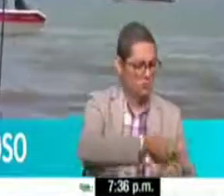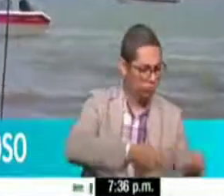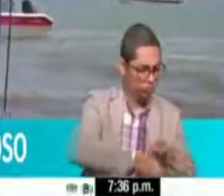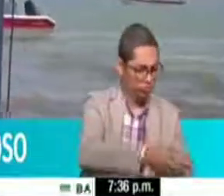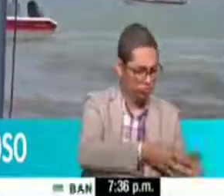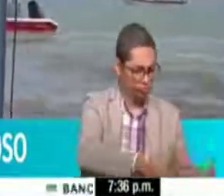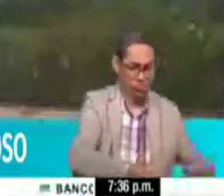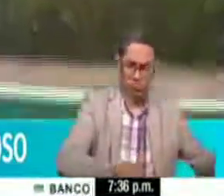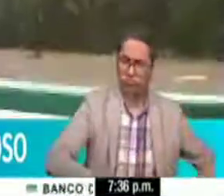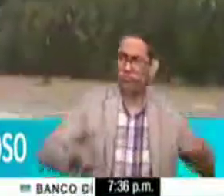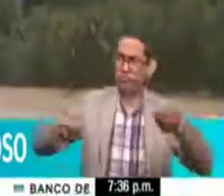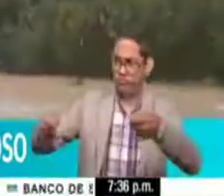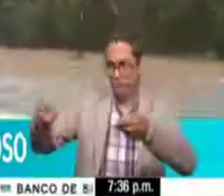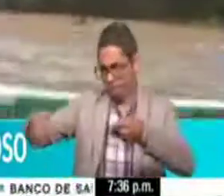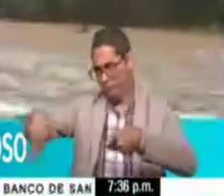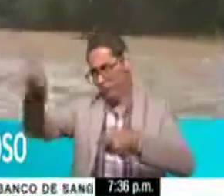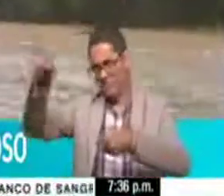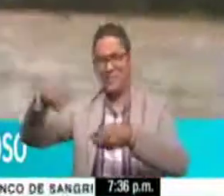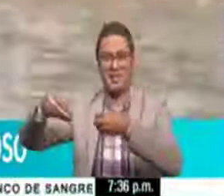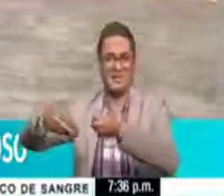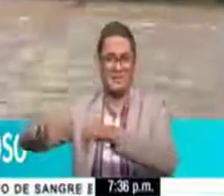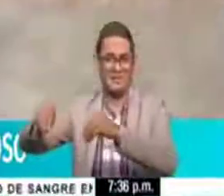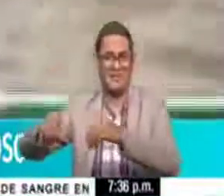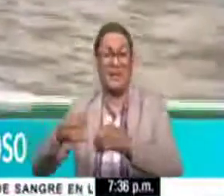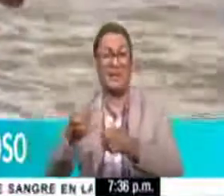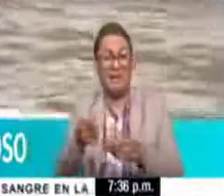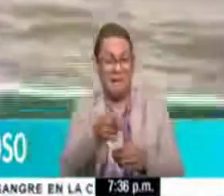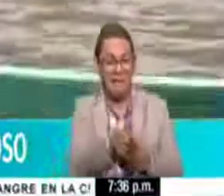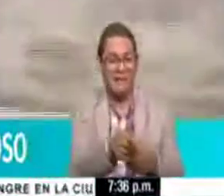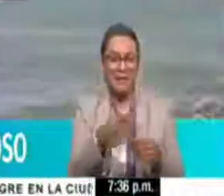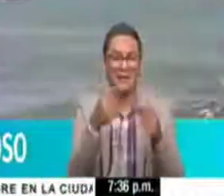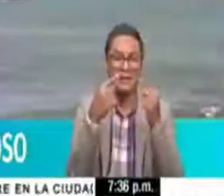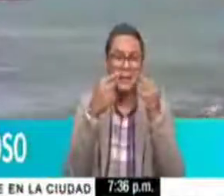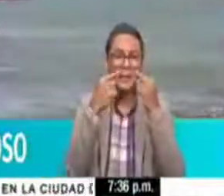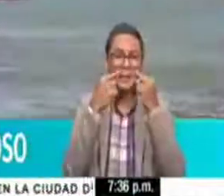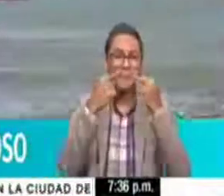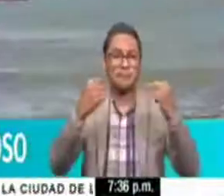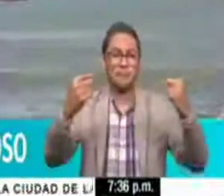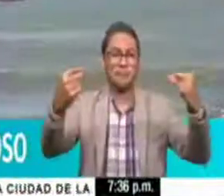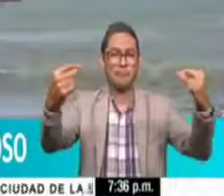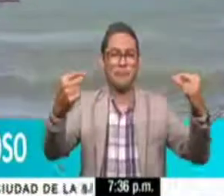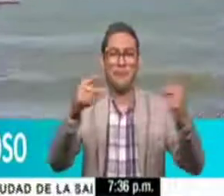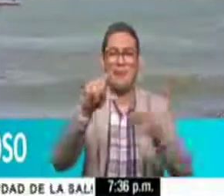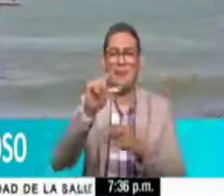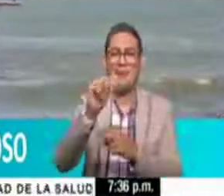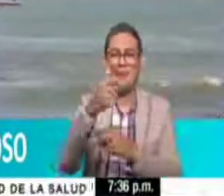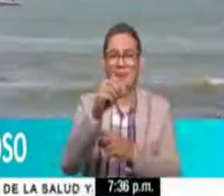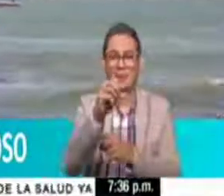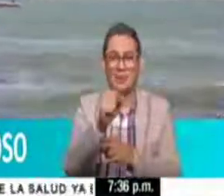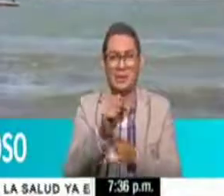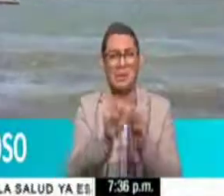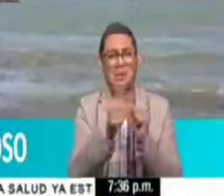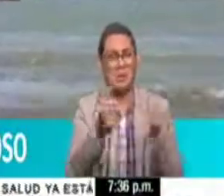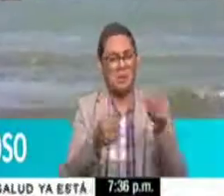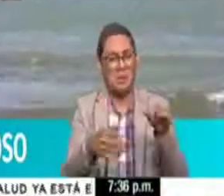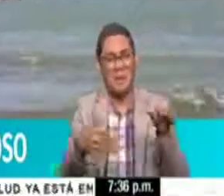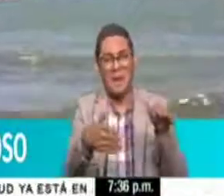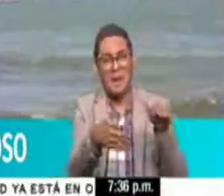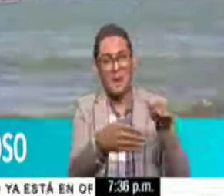para entonces ellos venderlo a otro lado. Ahora mismo estamos pescando la langosta. Cuando es pescado también se encuentra, cuando